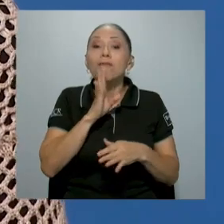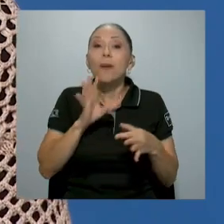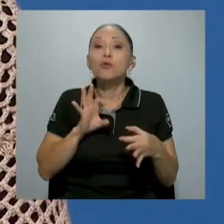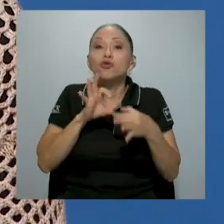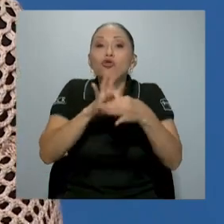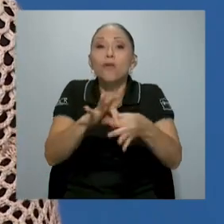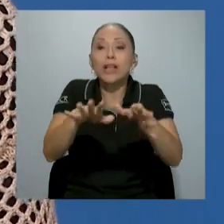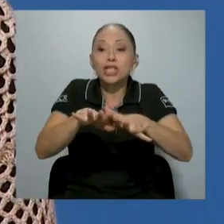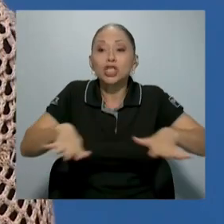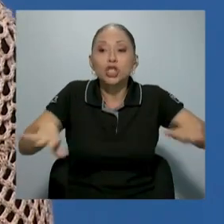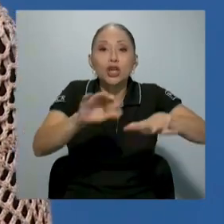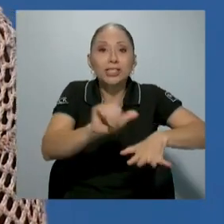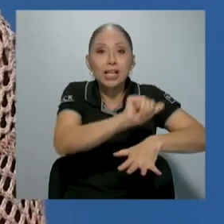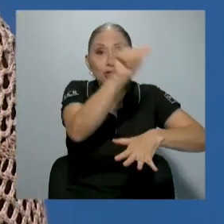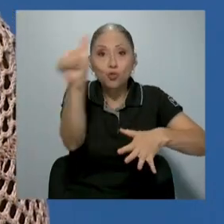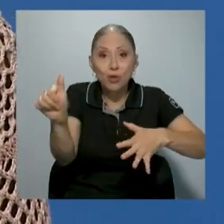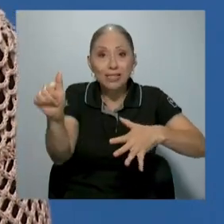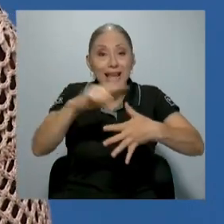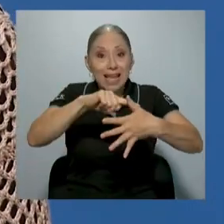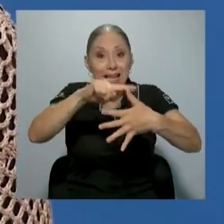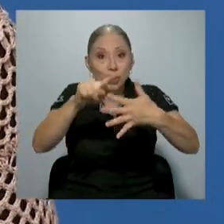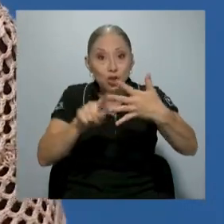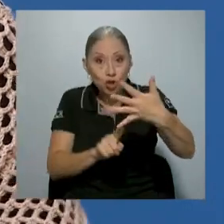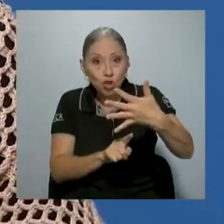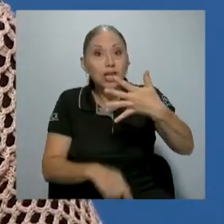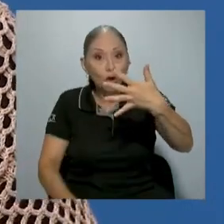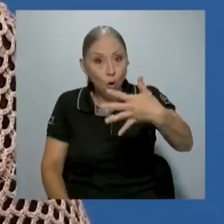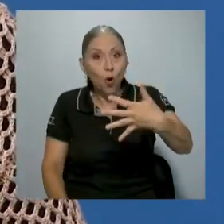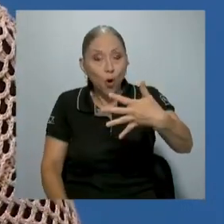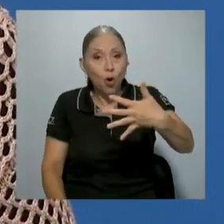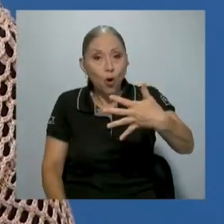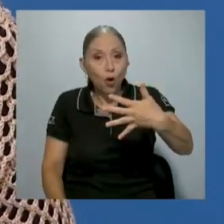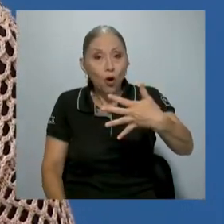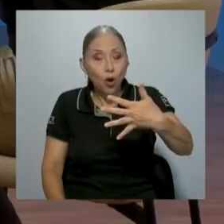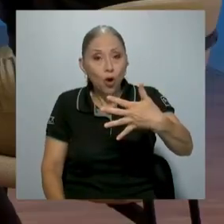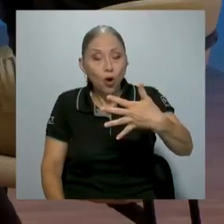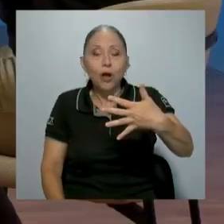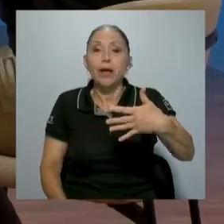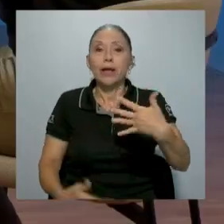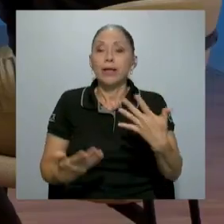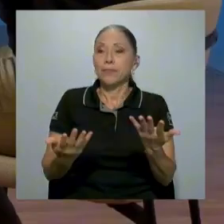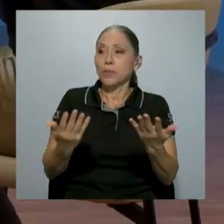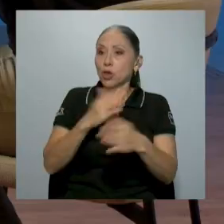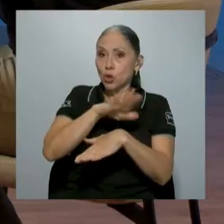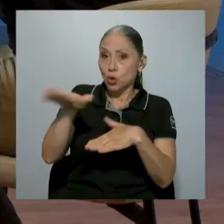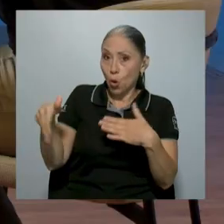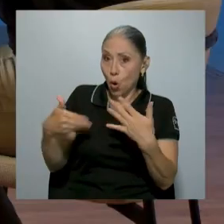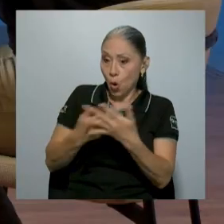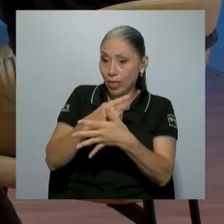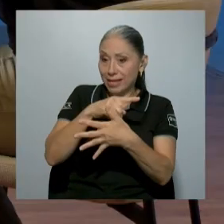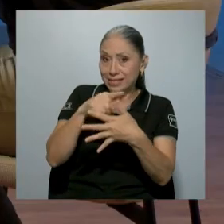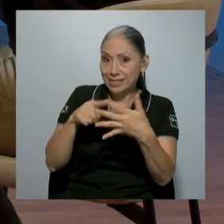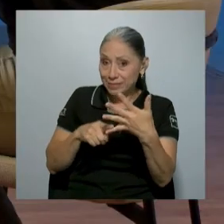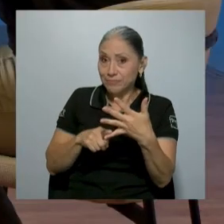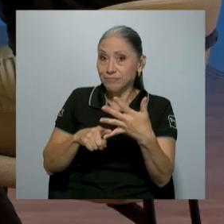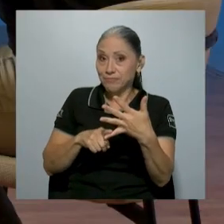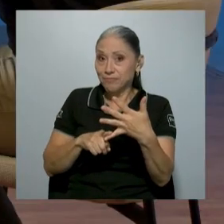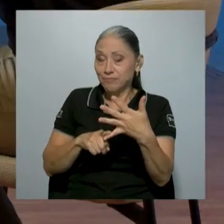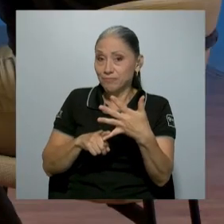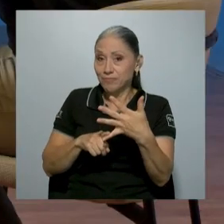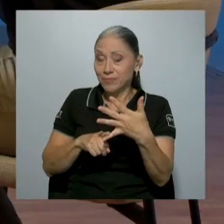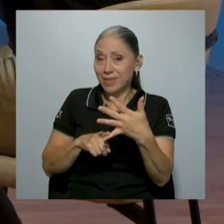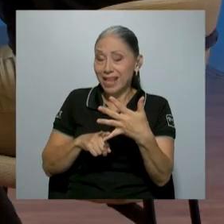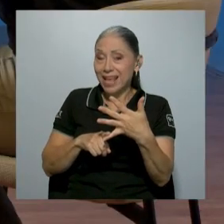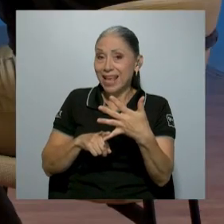5, ¿verdad? Y usted las mencionaba. Todas alrededor del